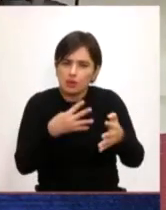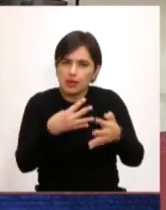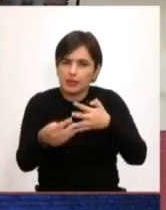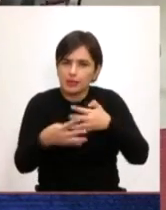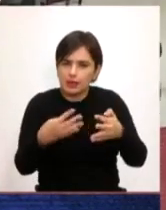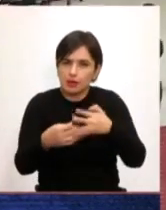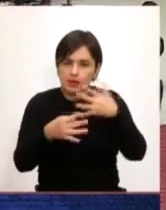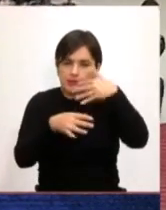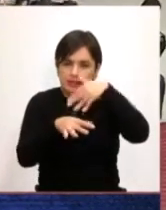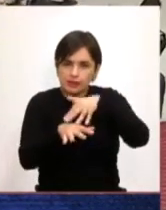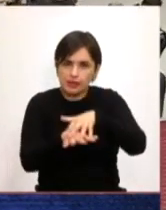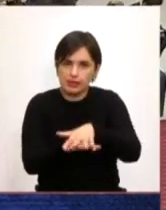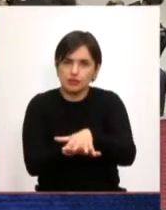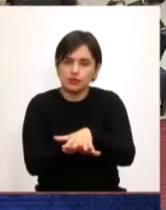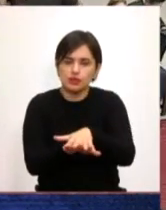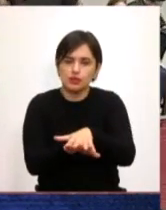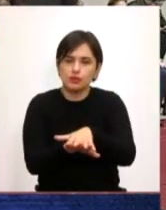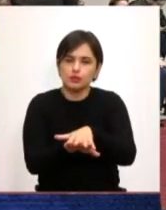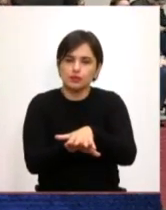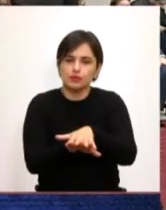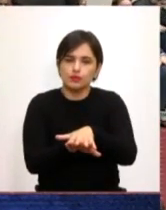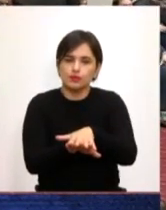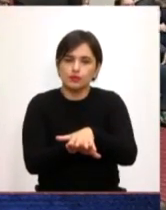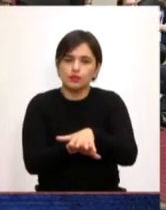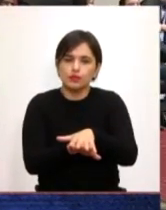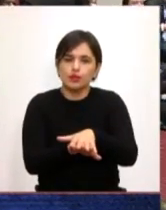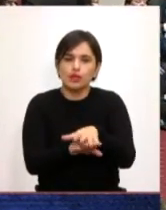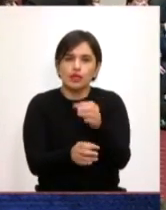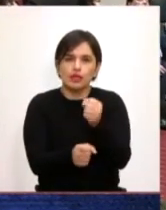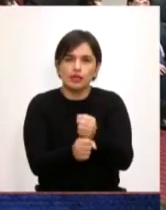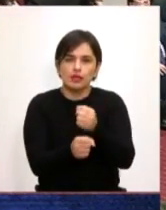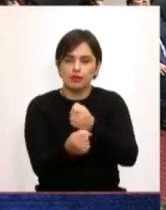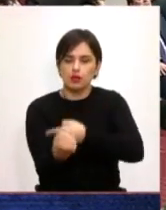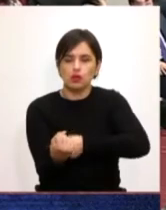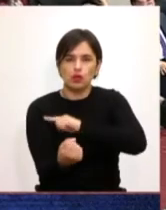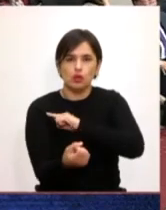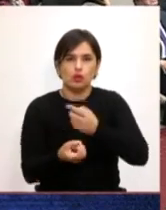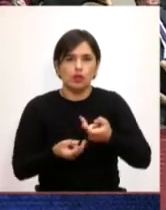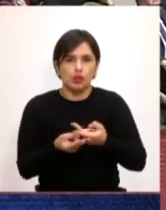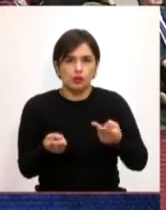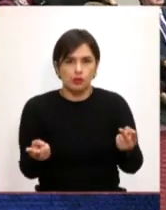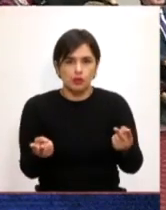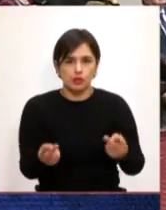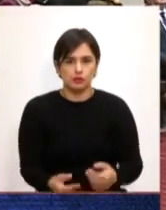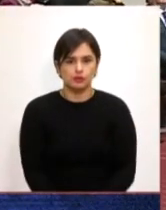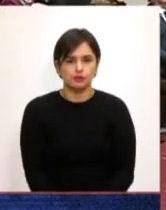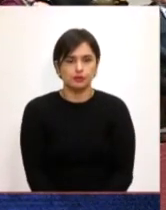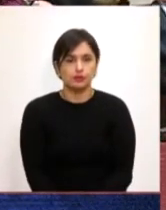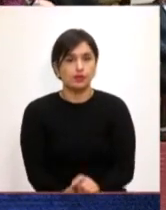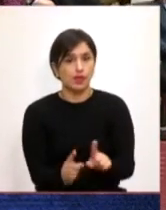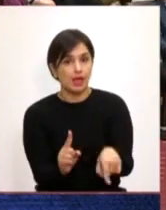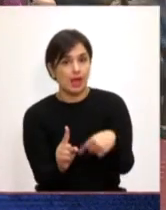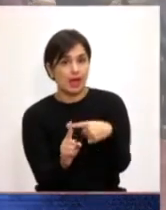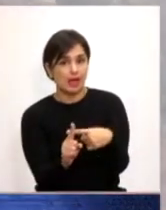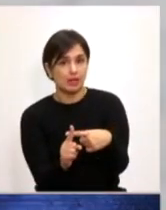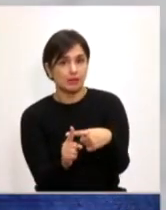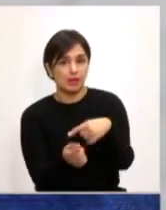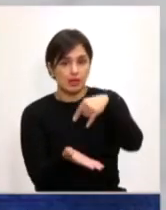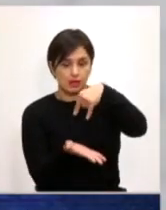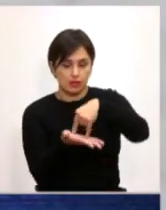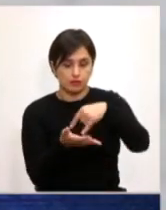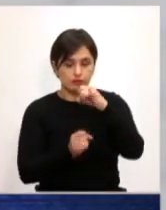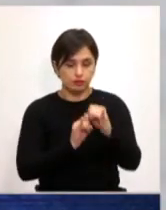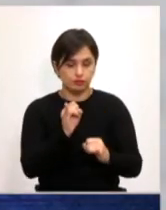e integración en las acciones de los poderes públicos. Además del Congreso Virtual,